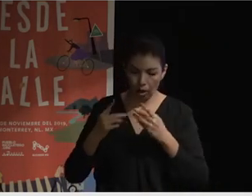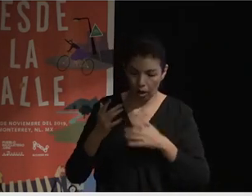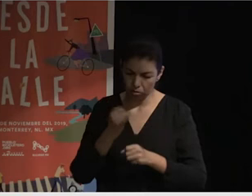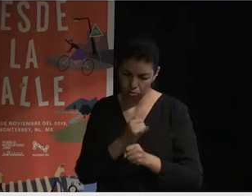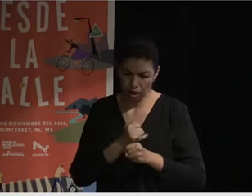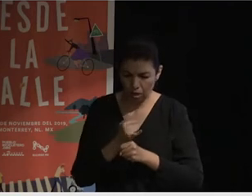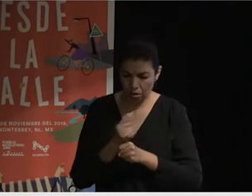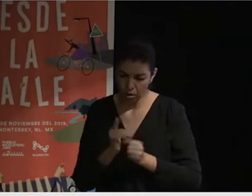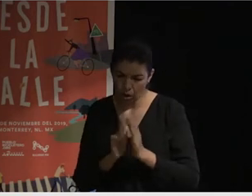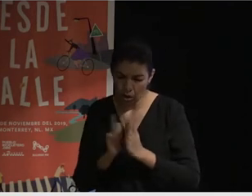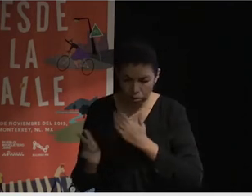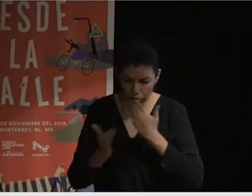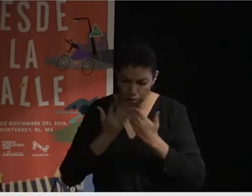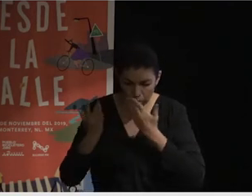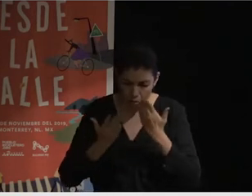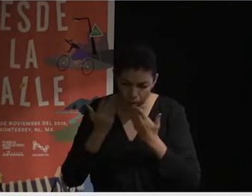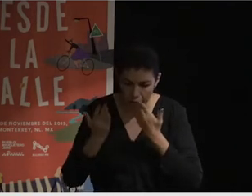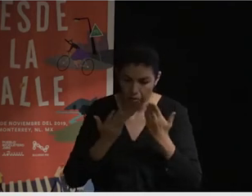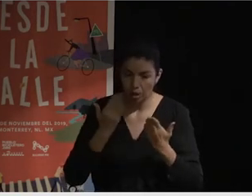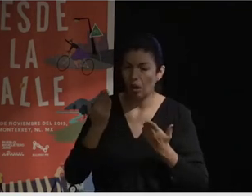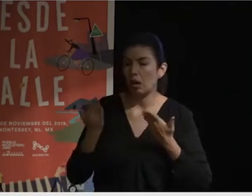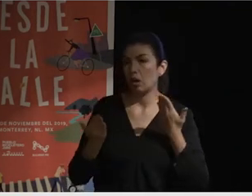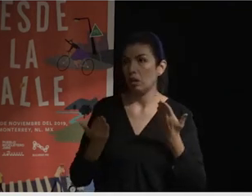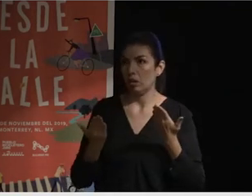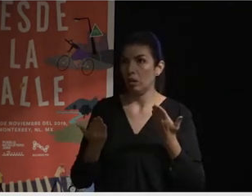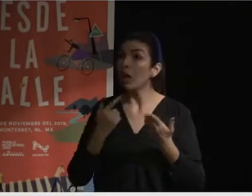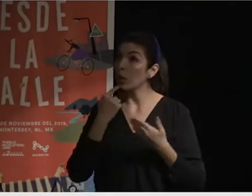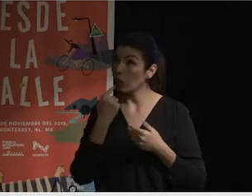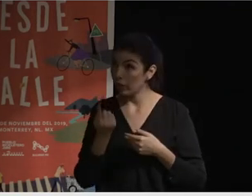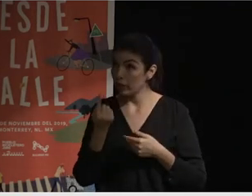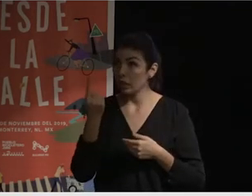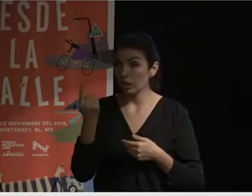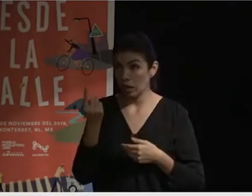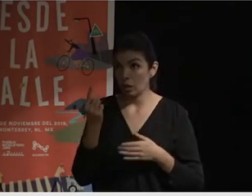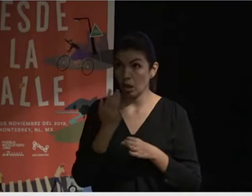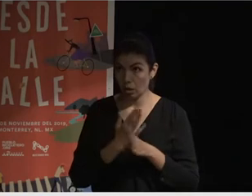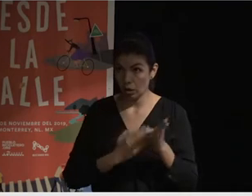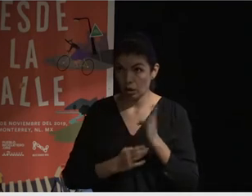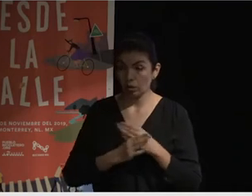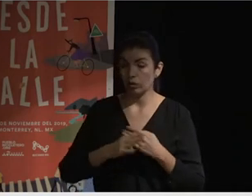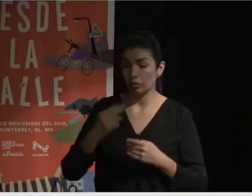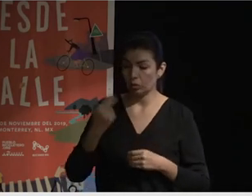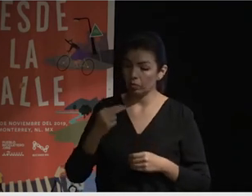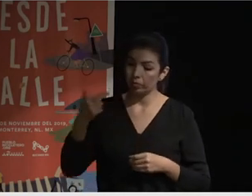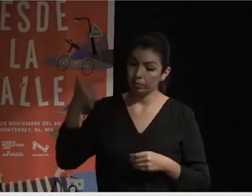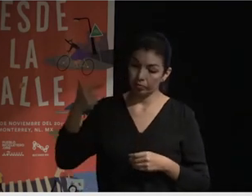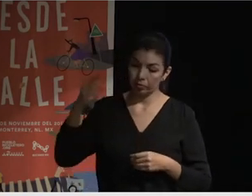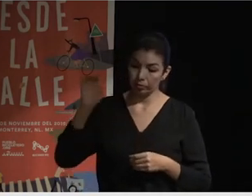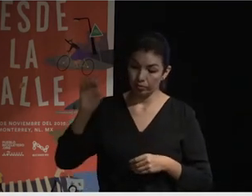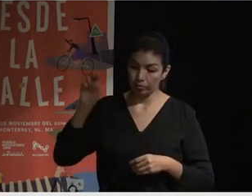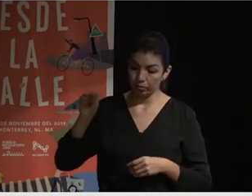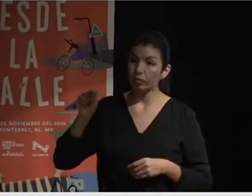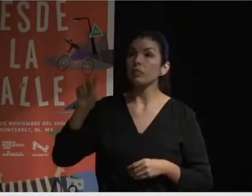como tal, y hablan de un concepto que se llama gentrificación positiva, que es lo que estás preguntando. Para mí